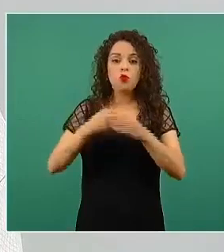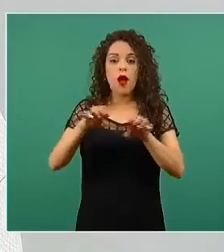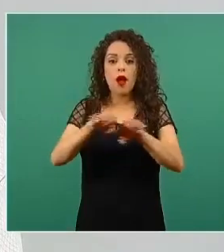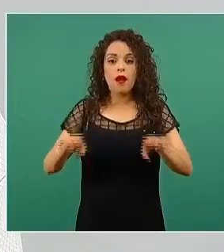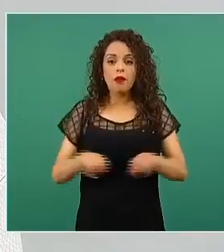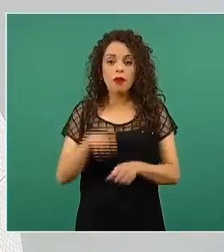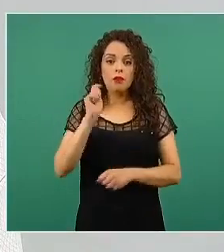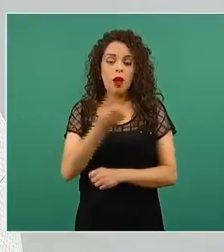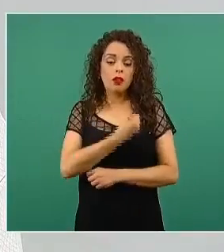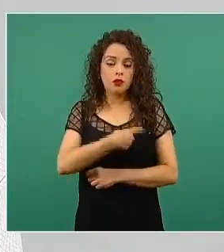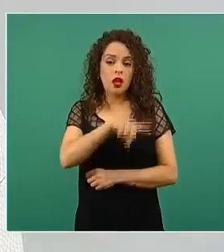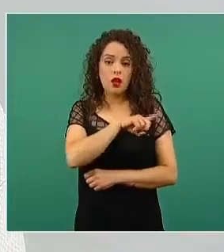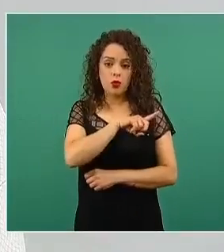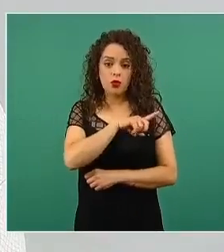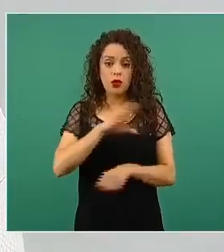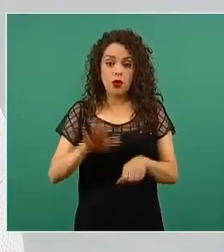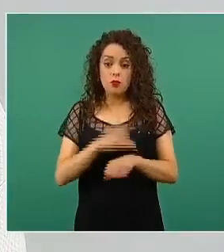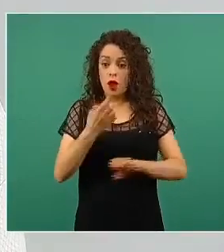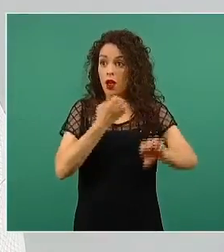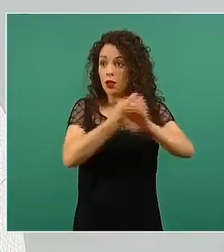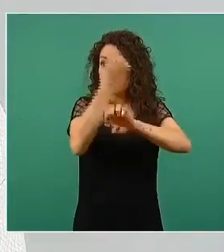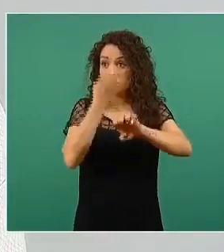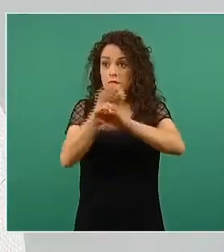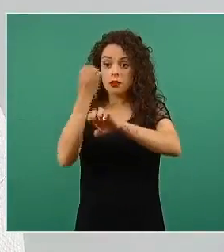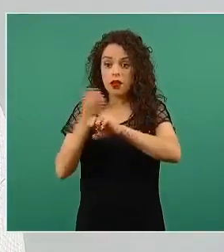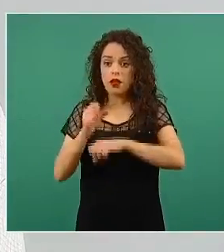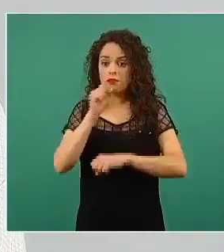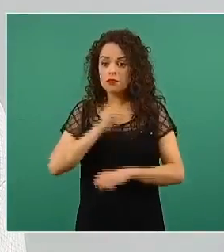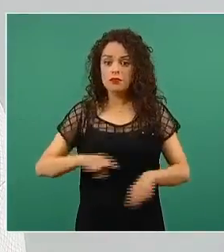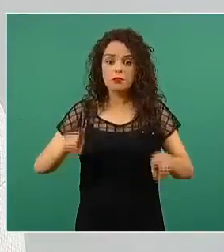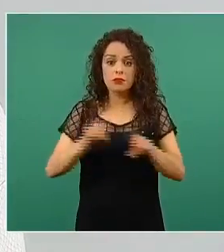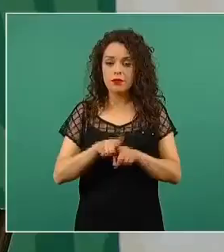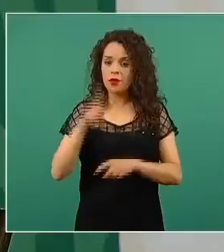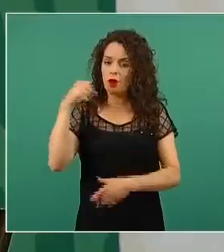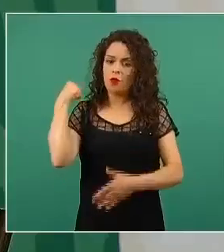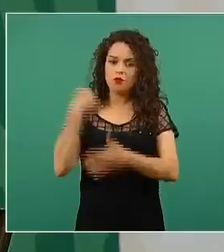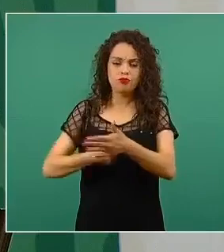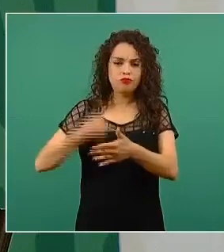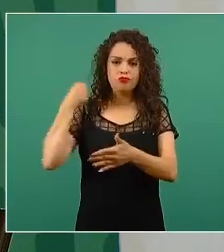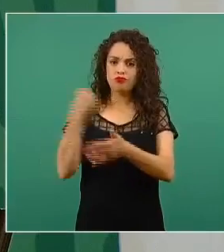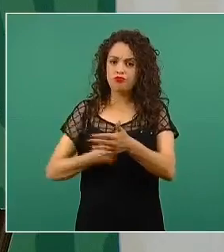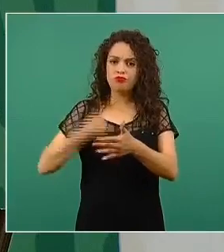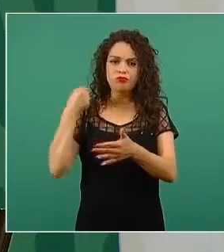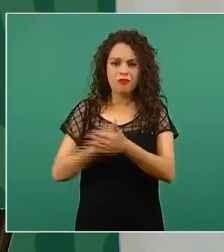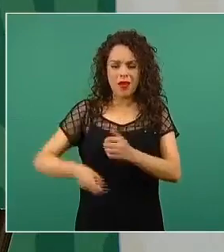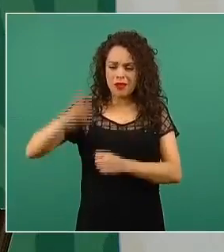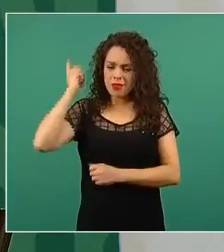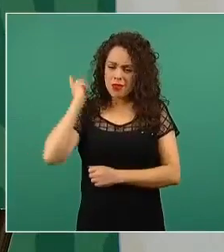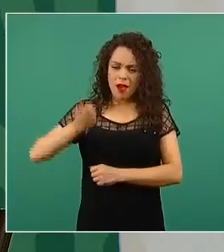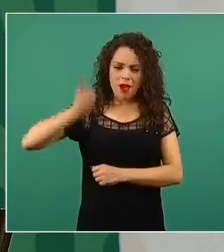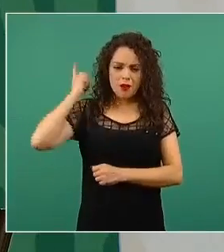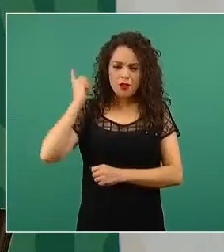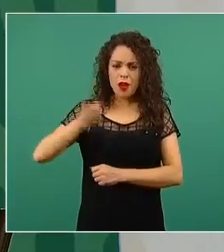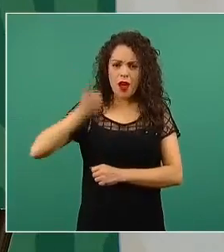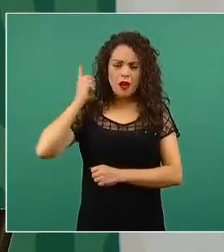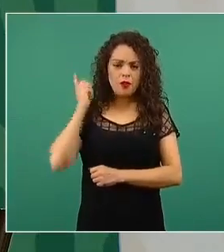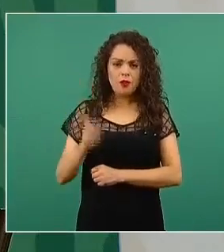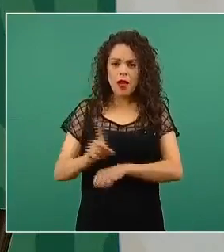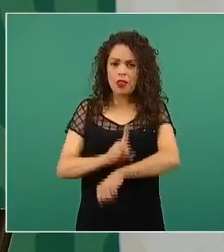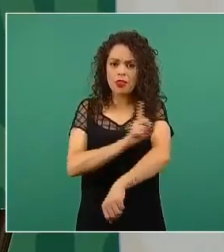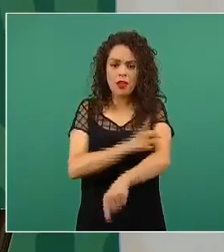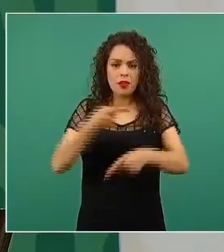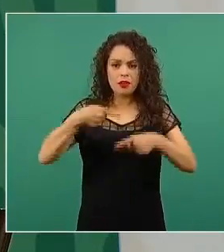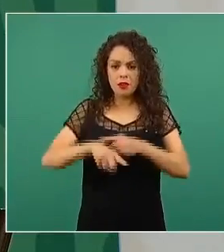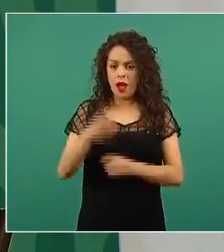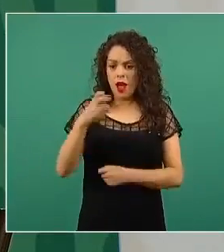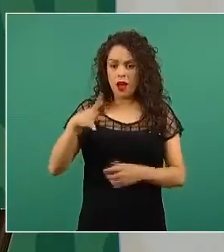en las entidades federativas también pusieron el hombro y las ganas todos los días desde que inició esta epidemia